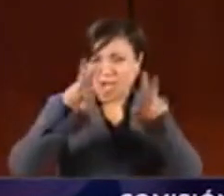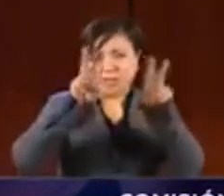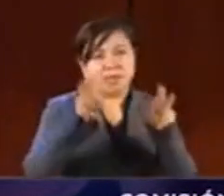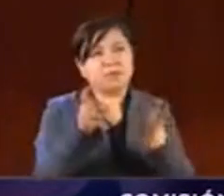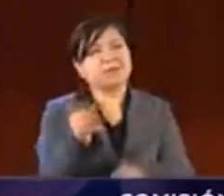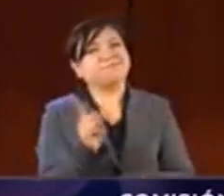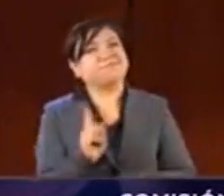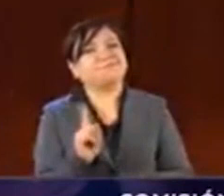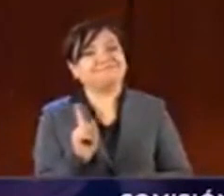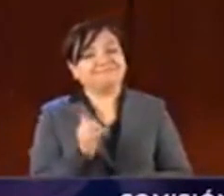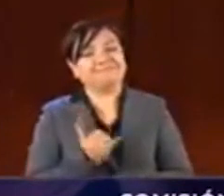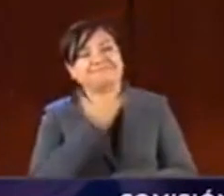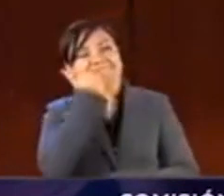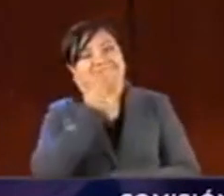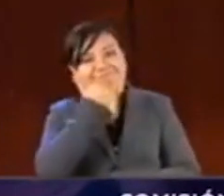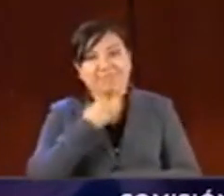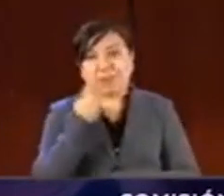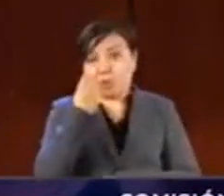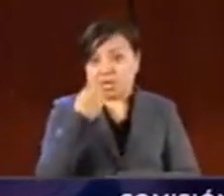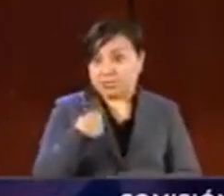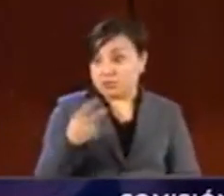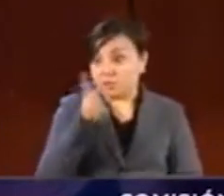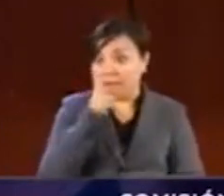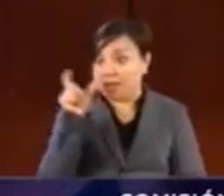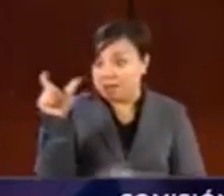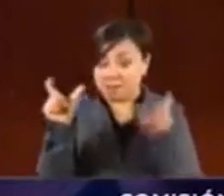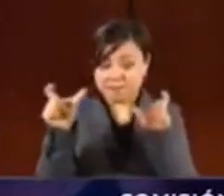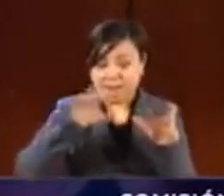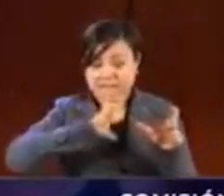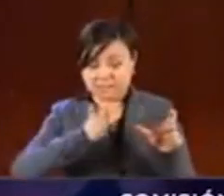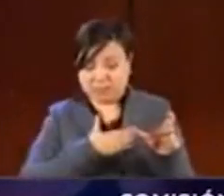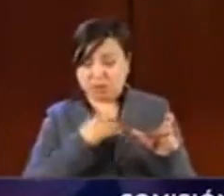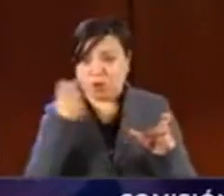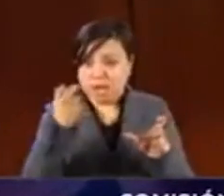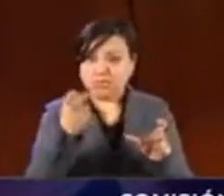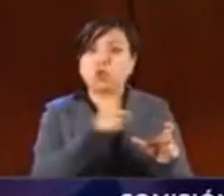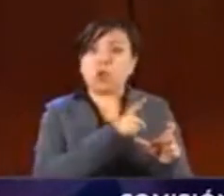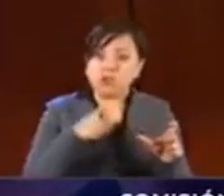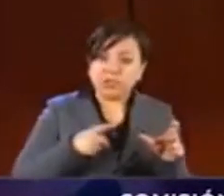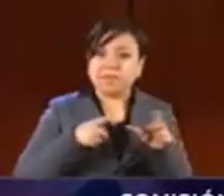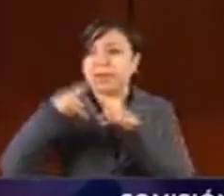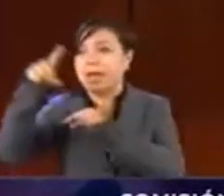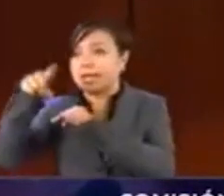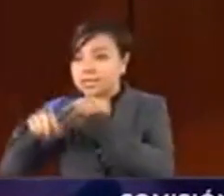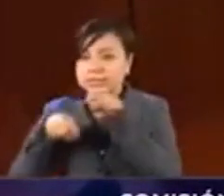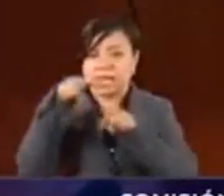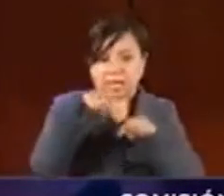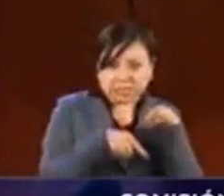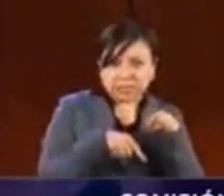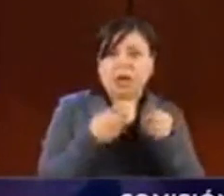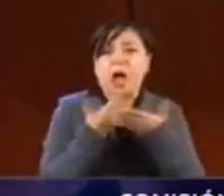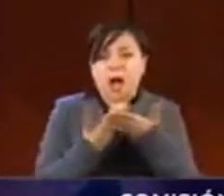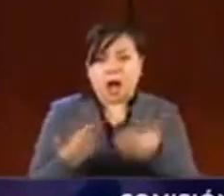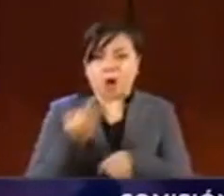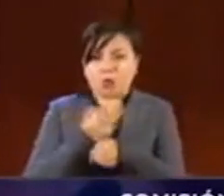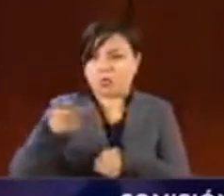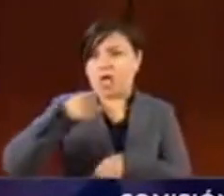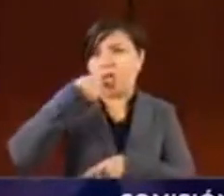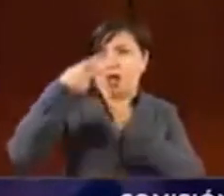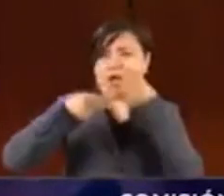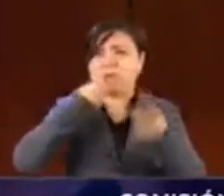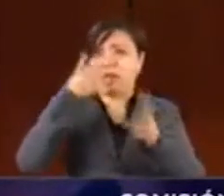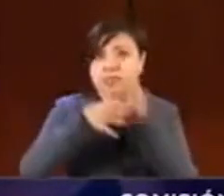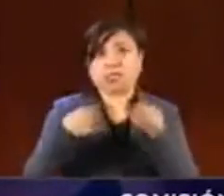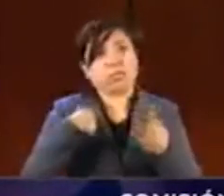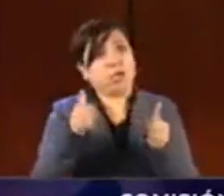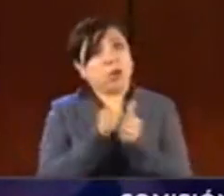creo que si se quita ese entre otros y vamos con la seriedad que dicen ellos tener y que hemos intentado platicar